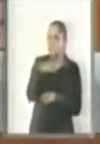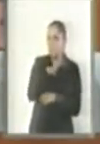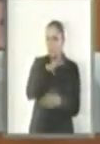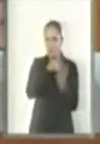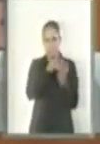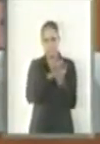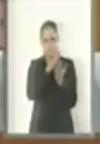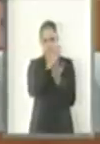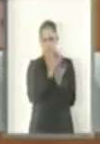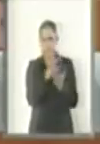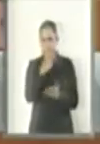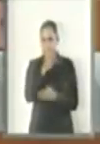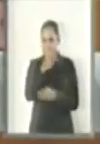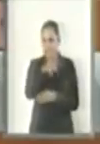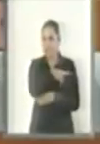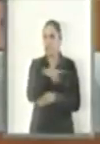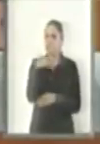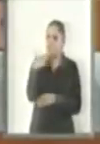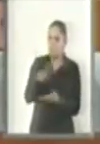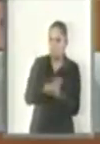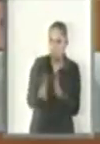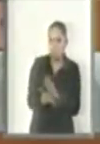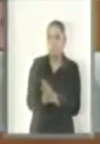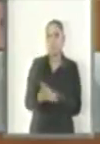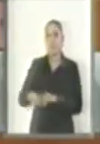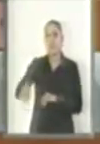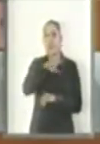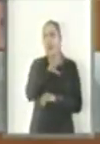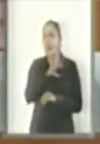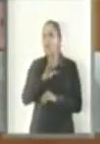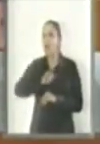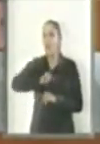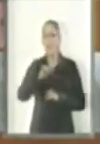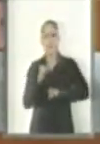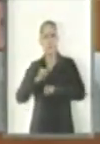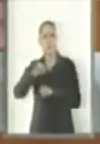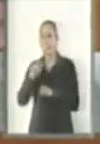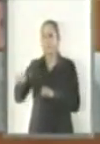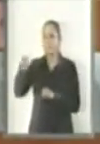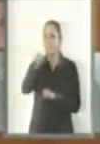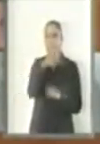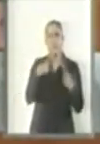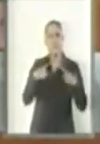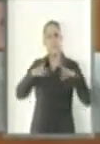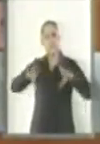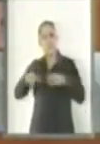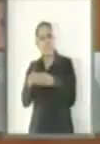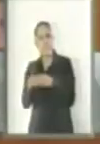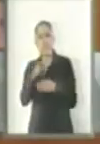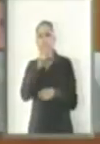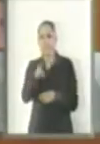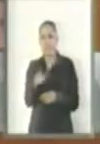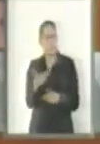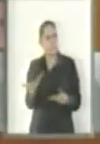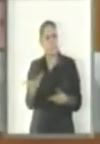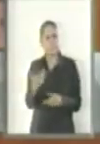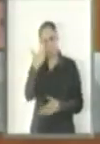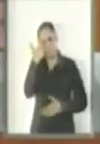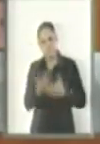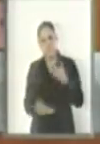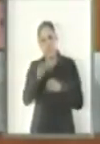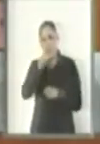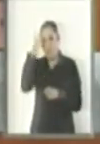corrupción, tráfico de influencias y daño al patrimonio nacional, como la que consta en los